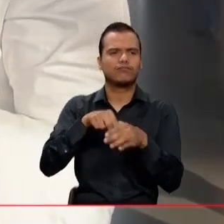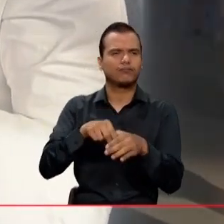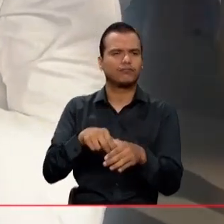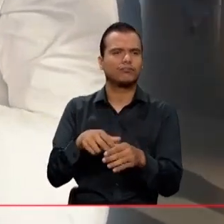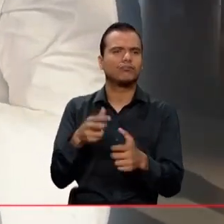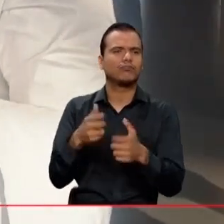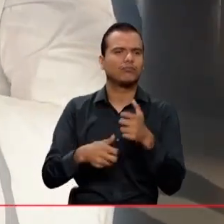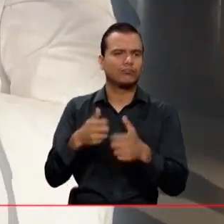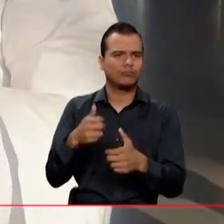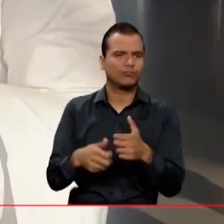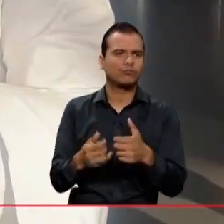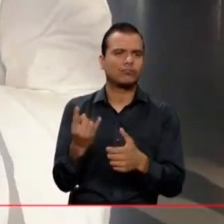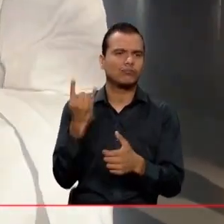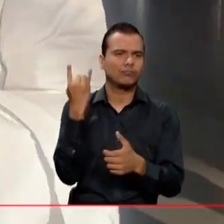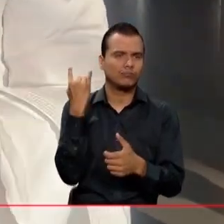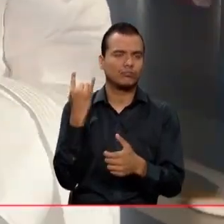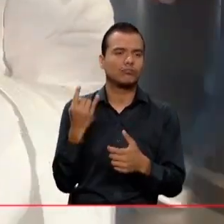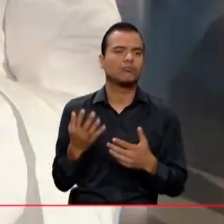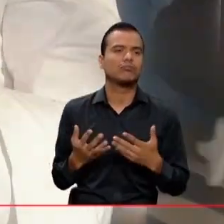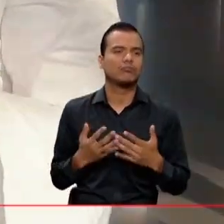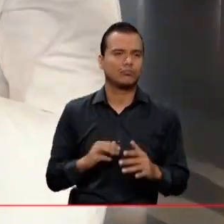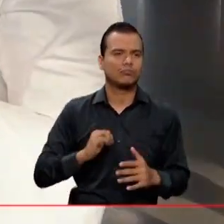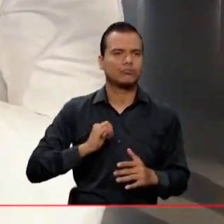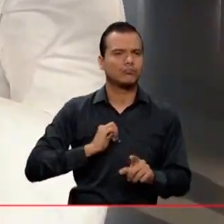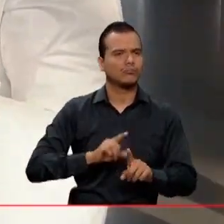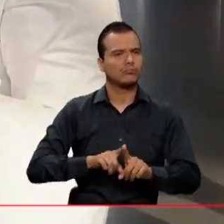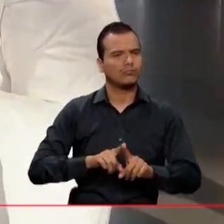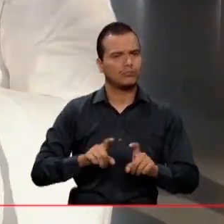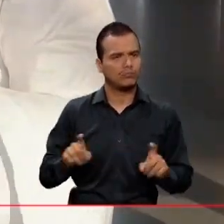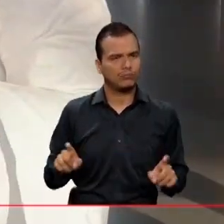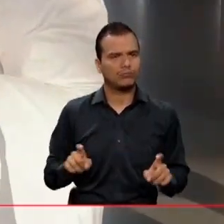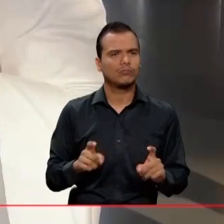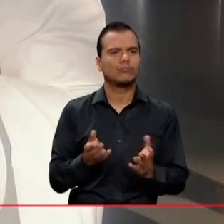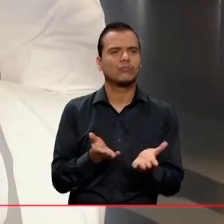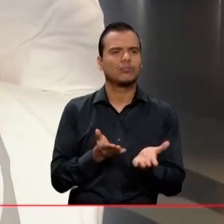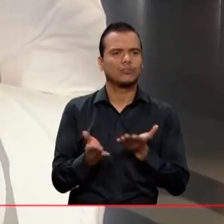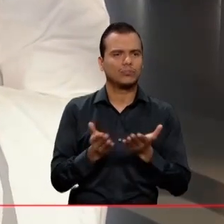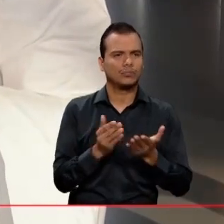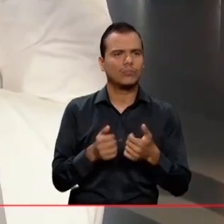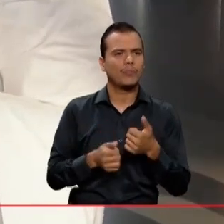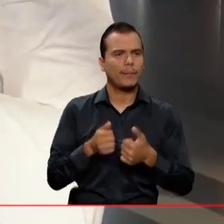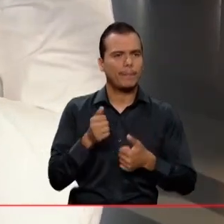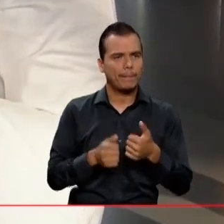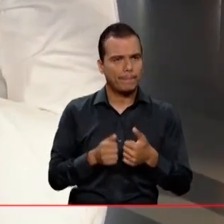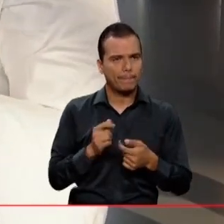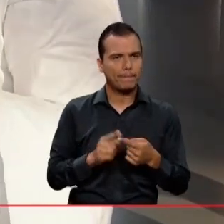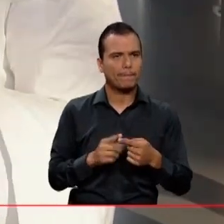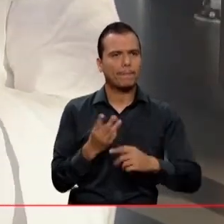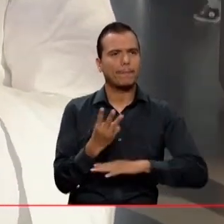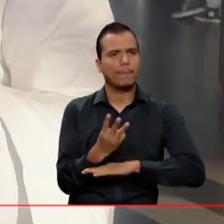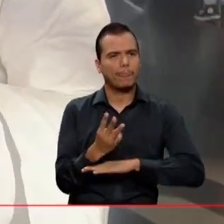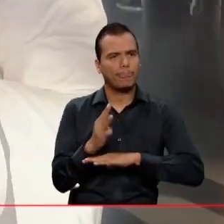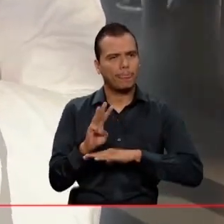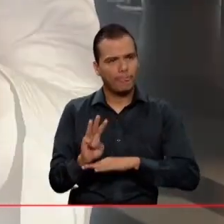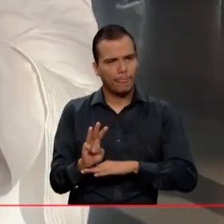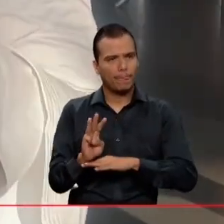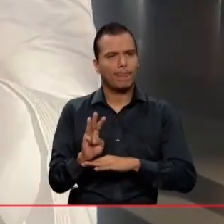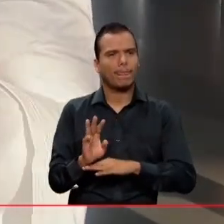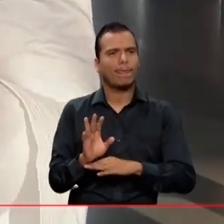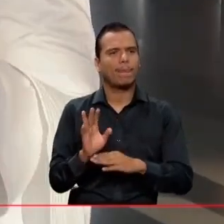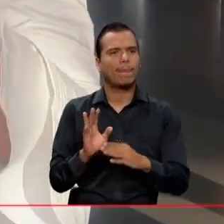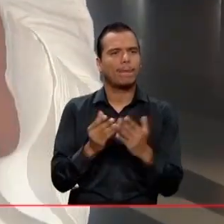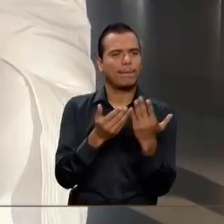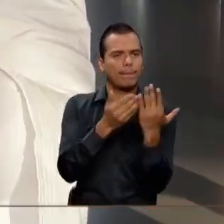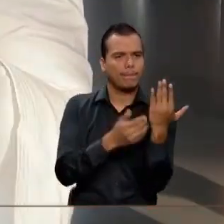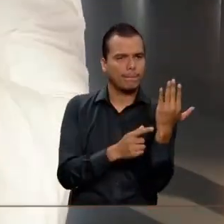que se presente al respecto, y para eso tenemos nuestros canales dispuestos a través de nuestra página web. En el